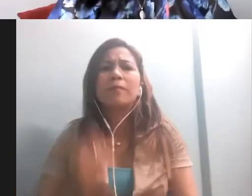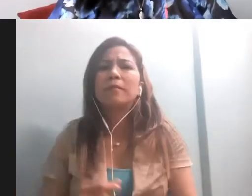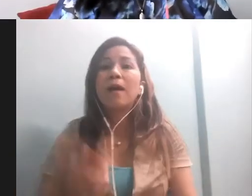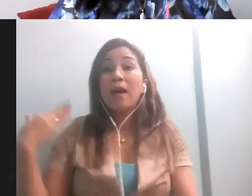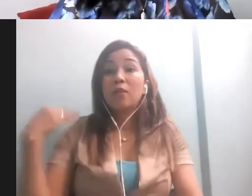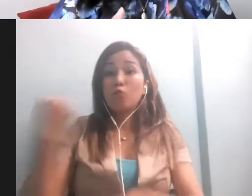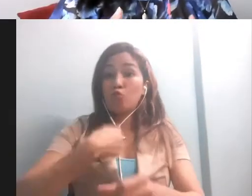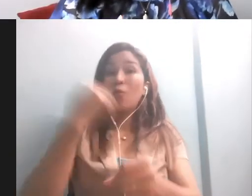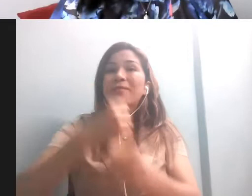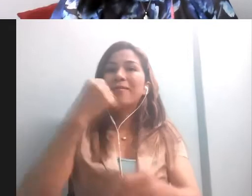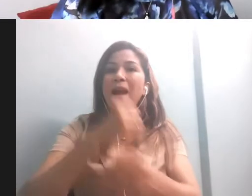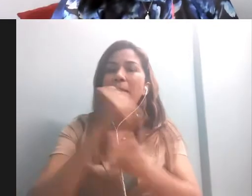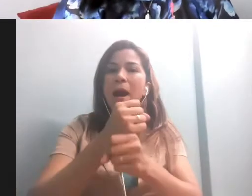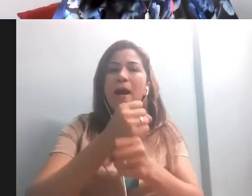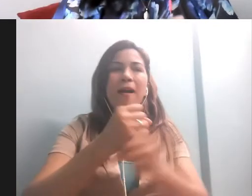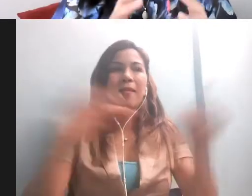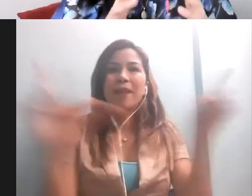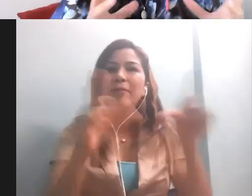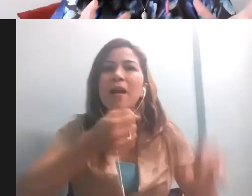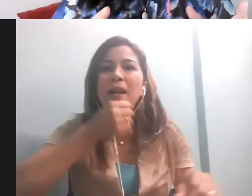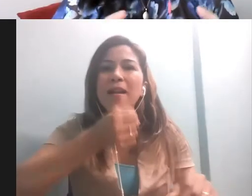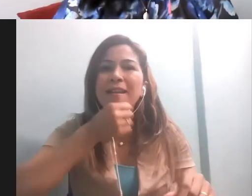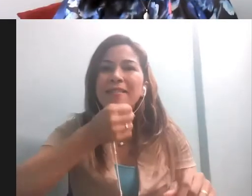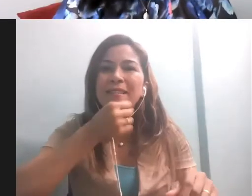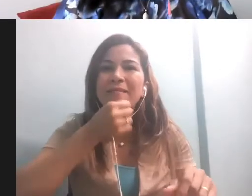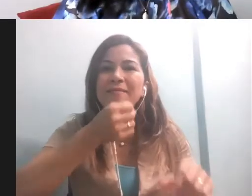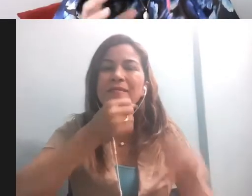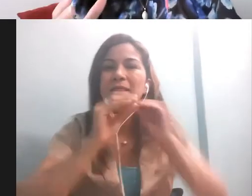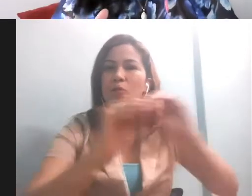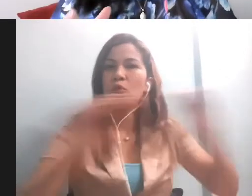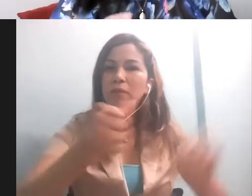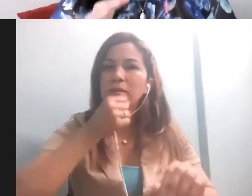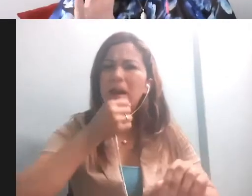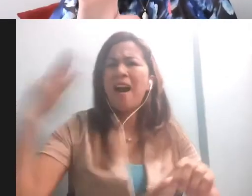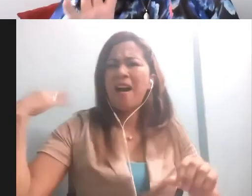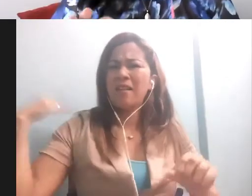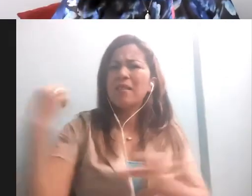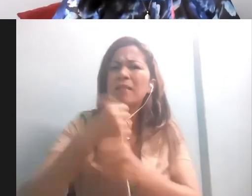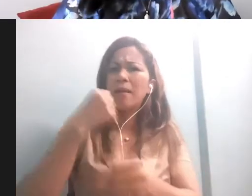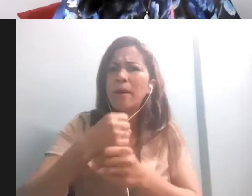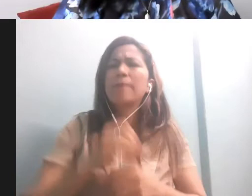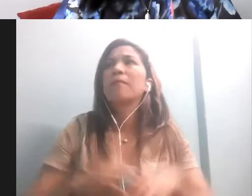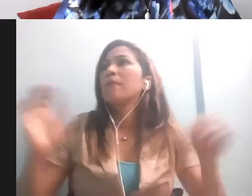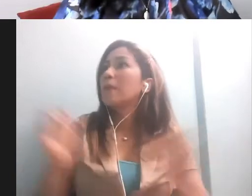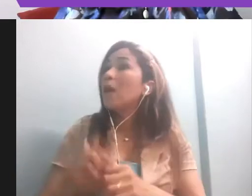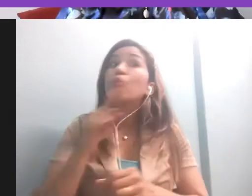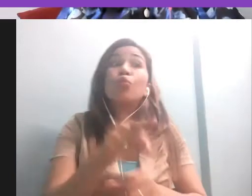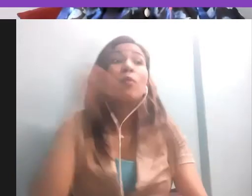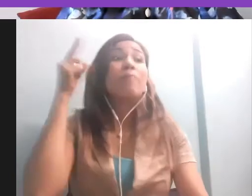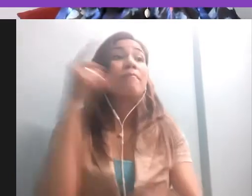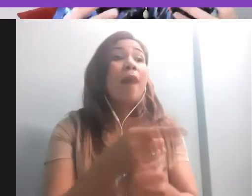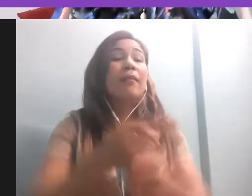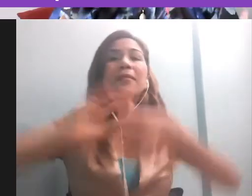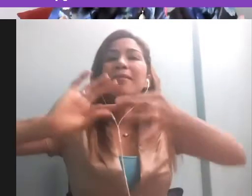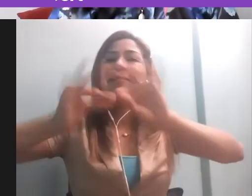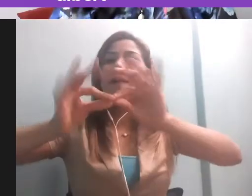de prensa en el área de noticias, se dio la obligatoriedad de colocar intérpretes en la pantalla a la